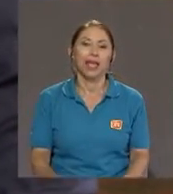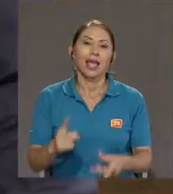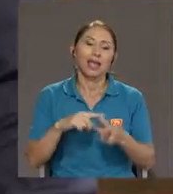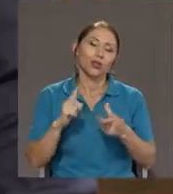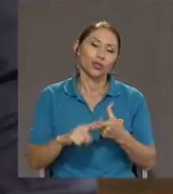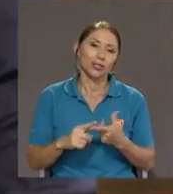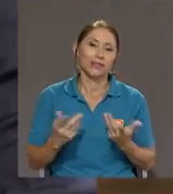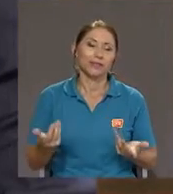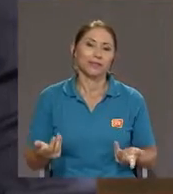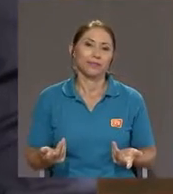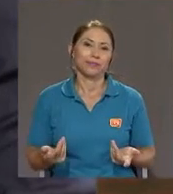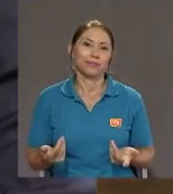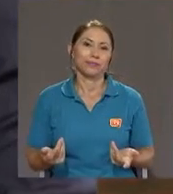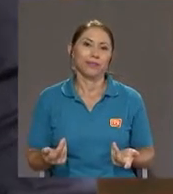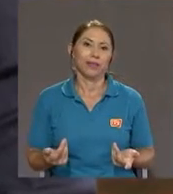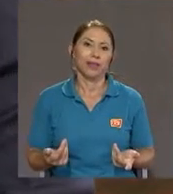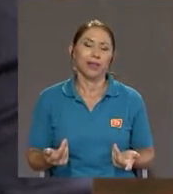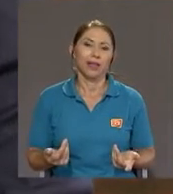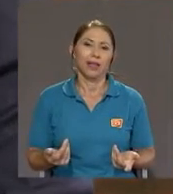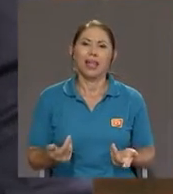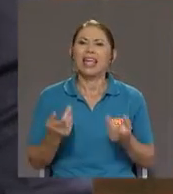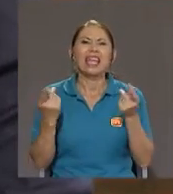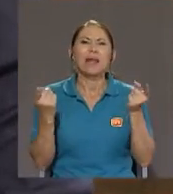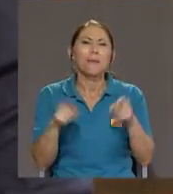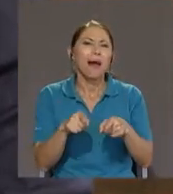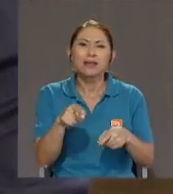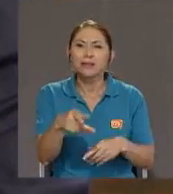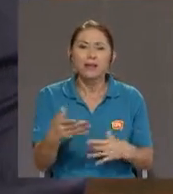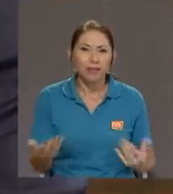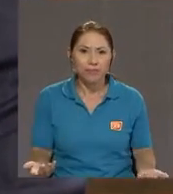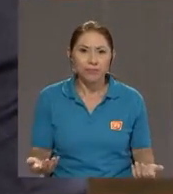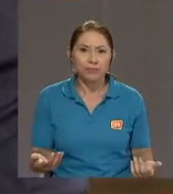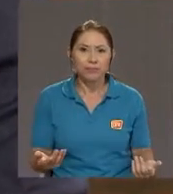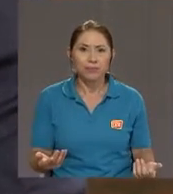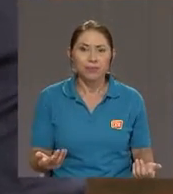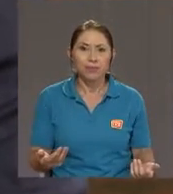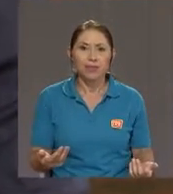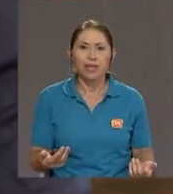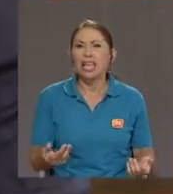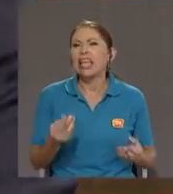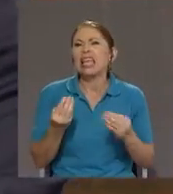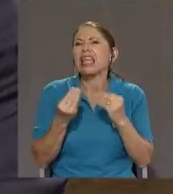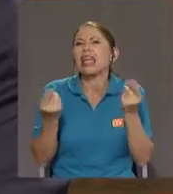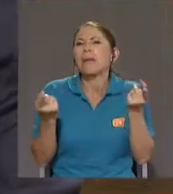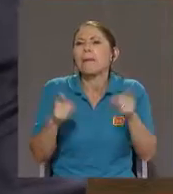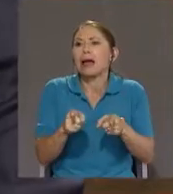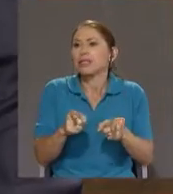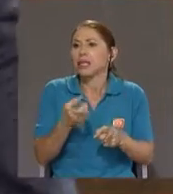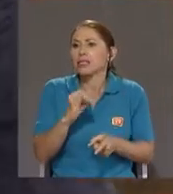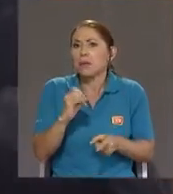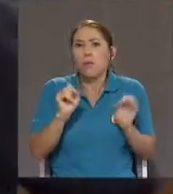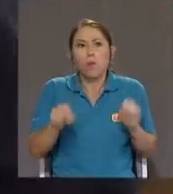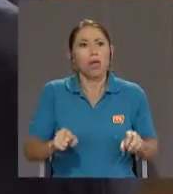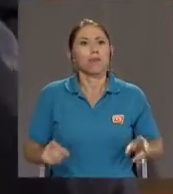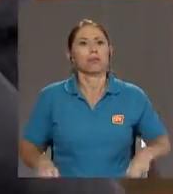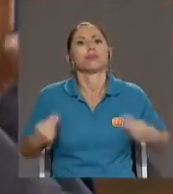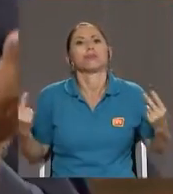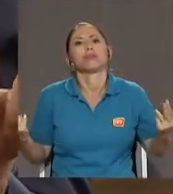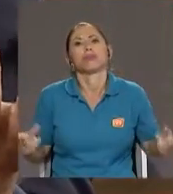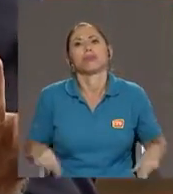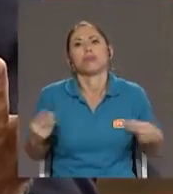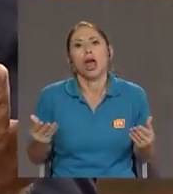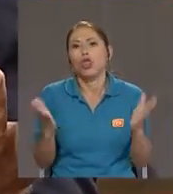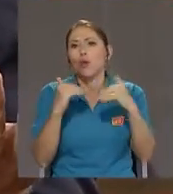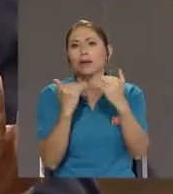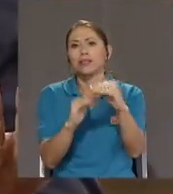Entonces, ¿qué es lo que pasa ahí? ¿Cuál es el efecto de que uno no tenga restricción presupuestaria? Pues que gasta sin